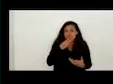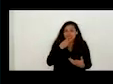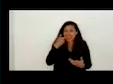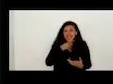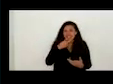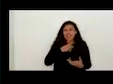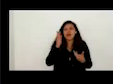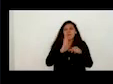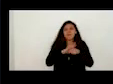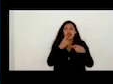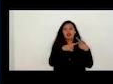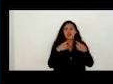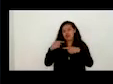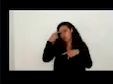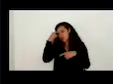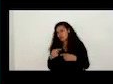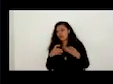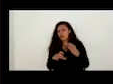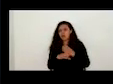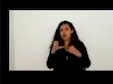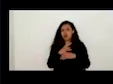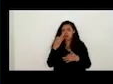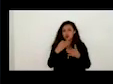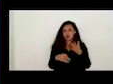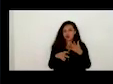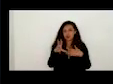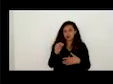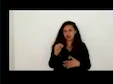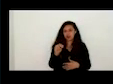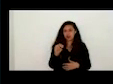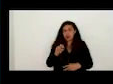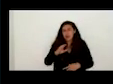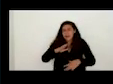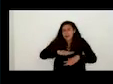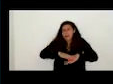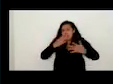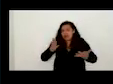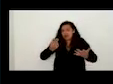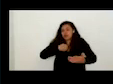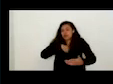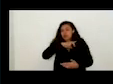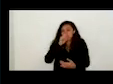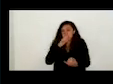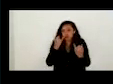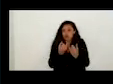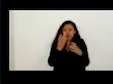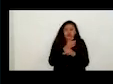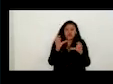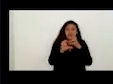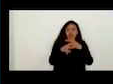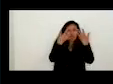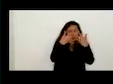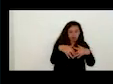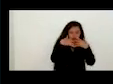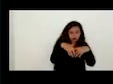para no tener carencias nutrimentales y sobre todo, si también nos llegan productos